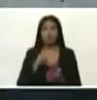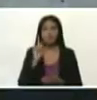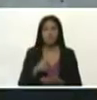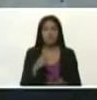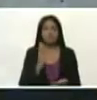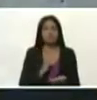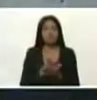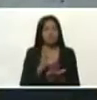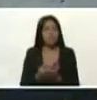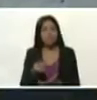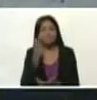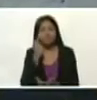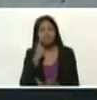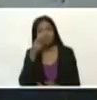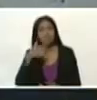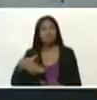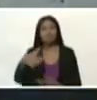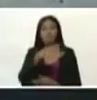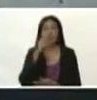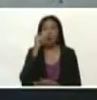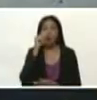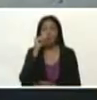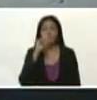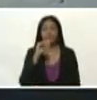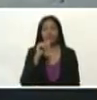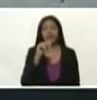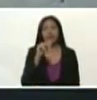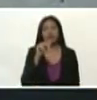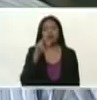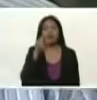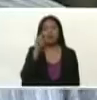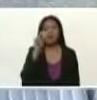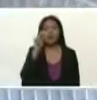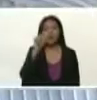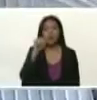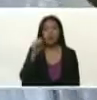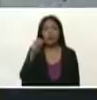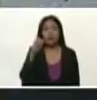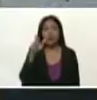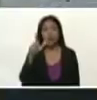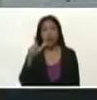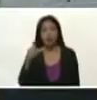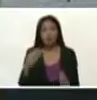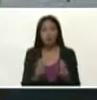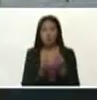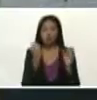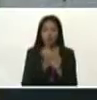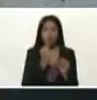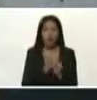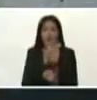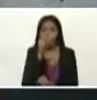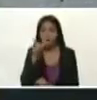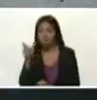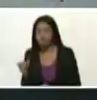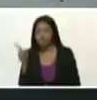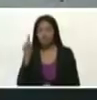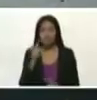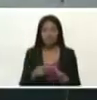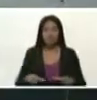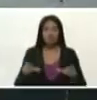siempre pendiente del pueblo, compañero José Vicente Rangel, y con los trabajadores de